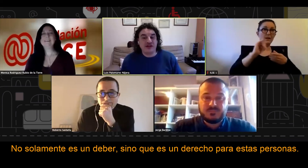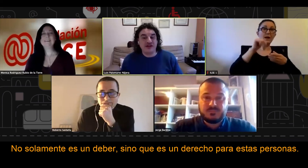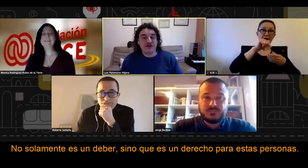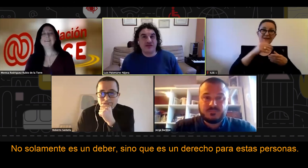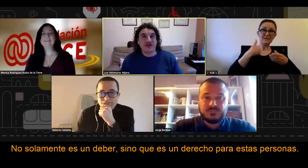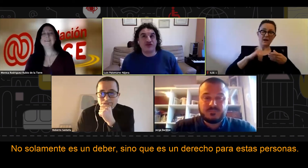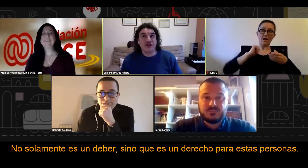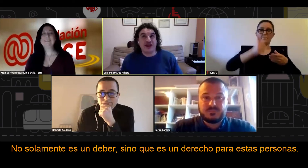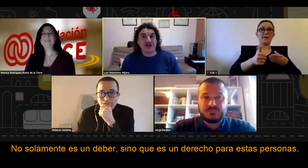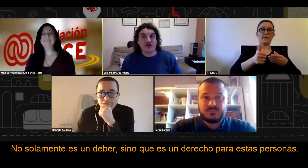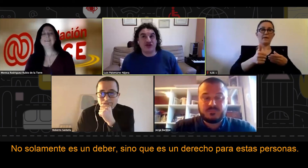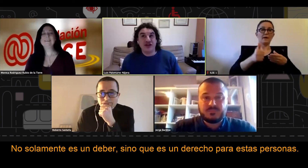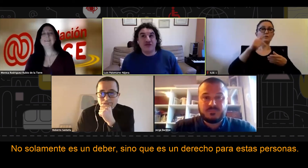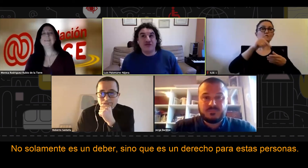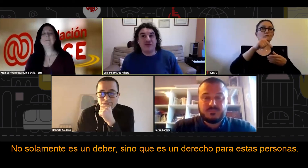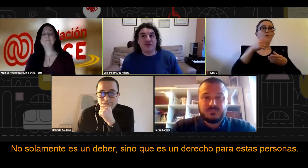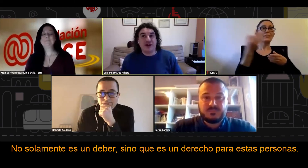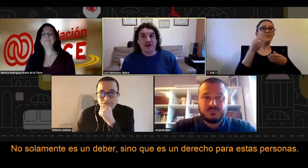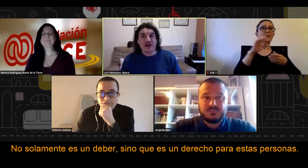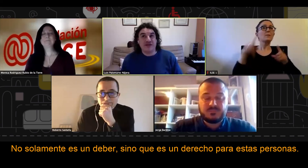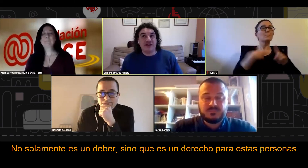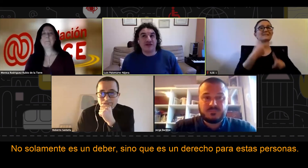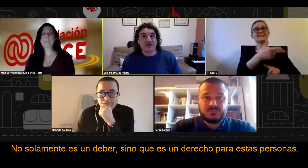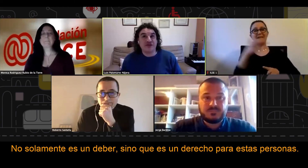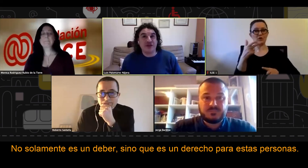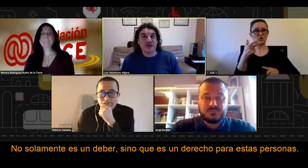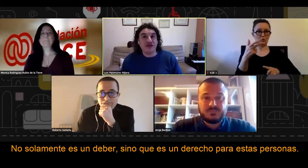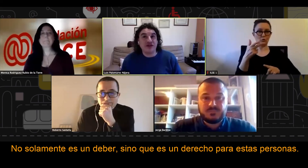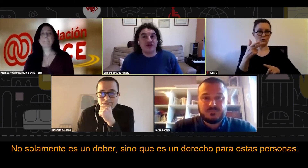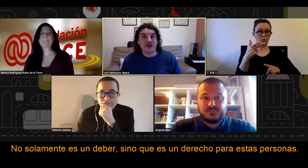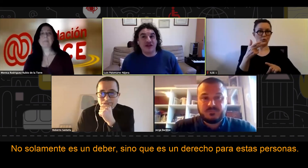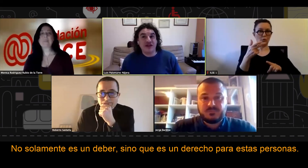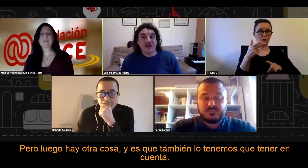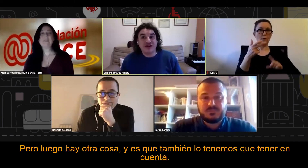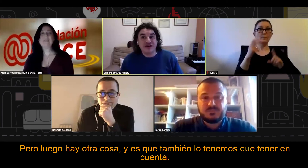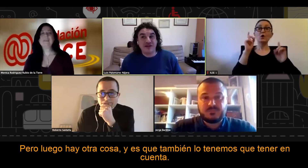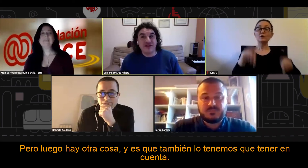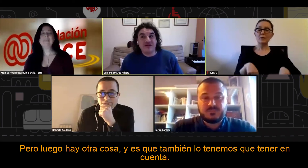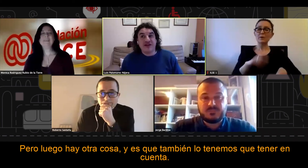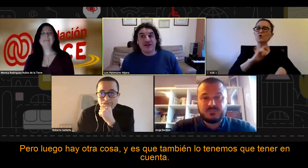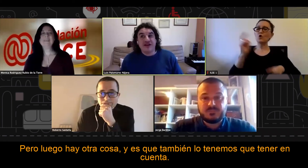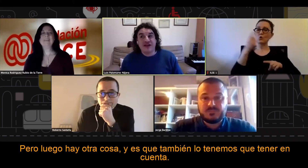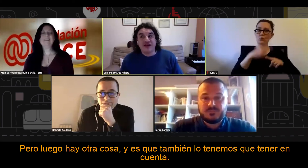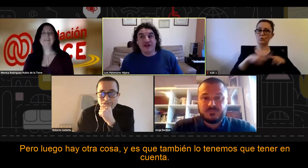deber, sino que además es un derecho, ¿no? Para estas personas. Pero luego hay otra cosa, y es que también